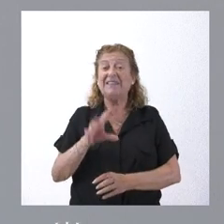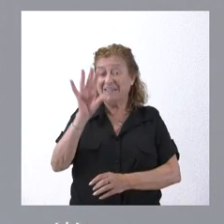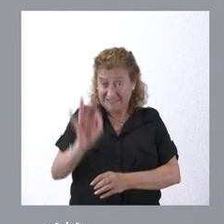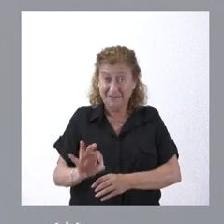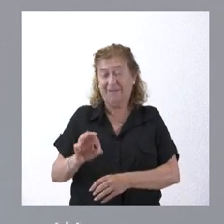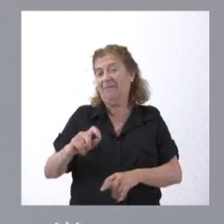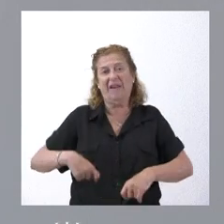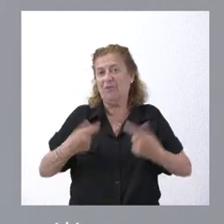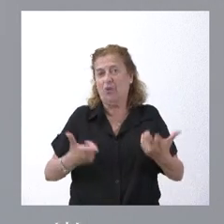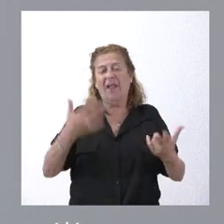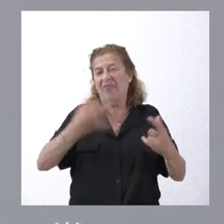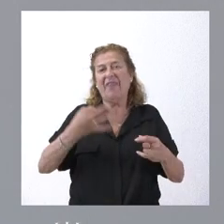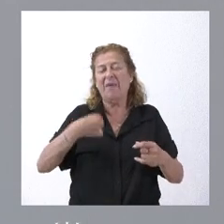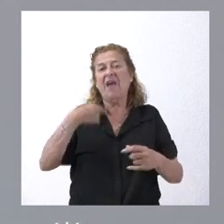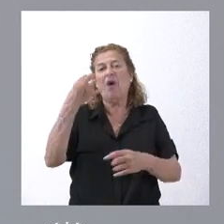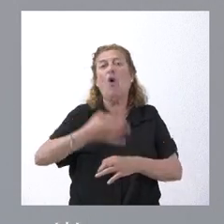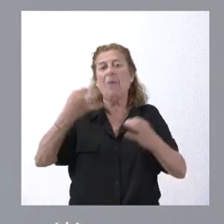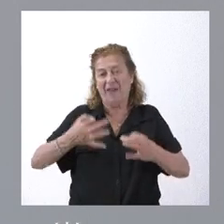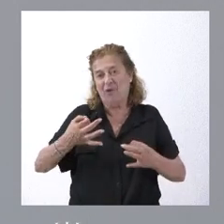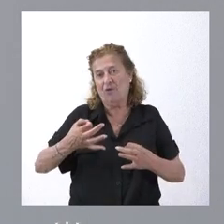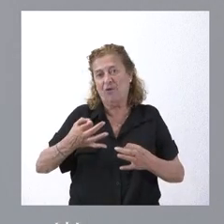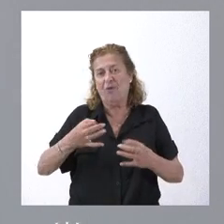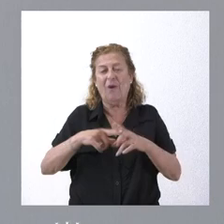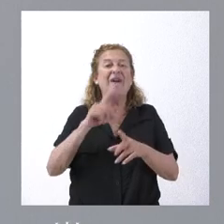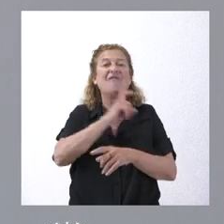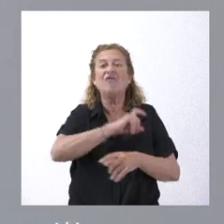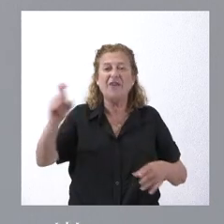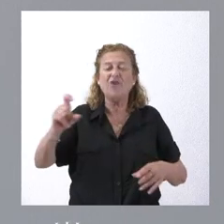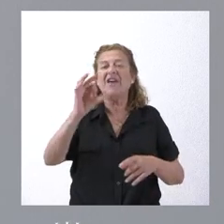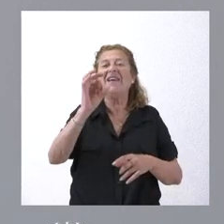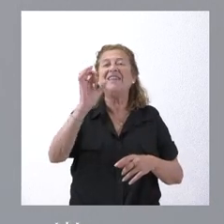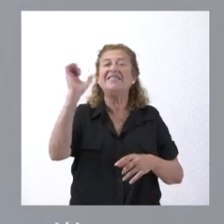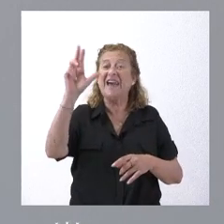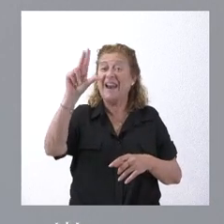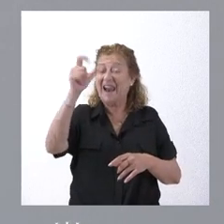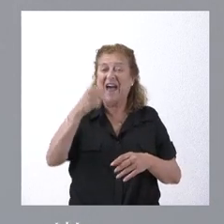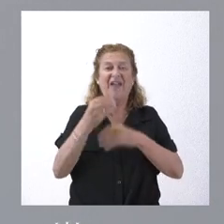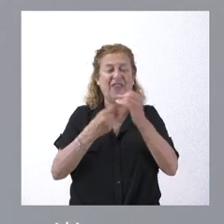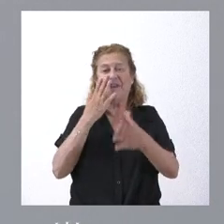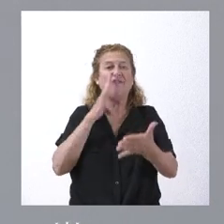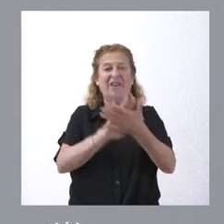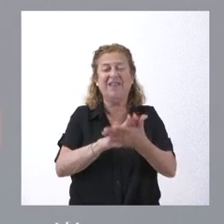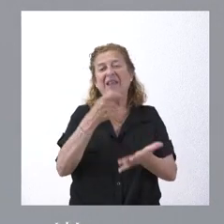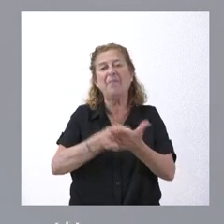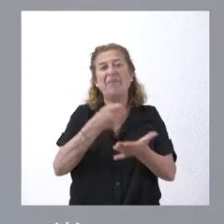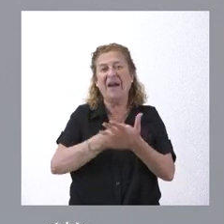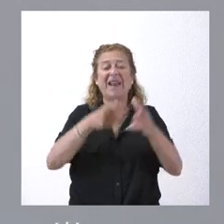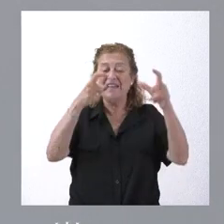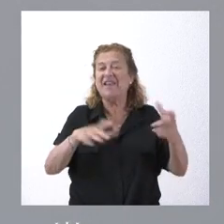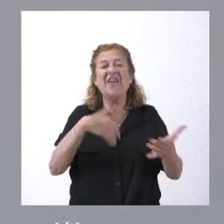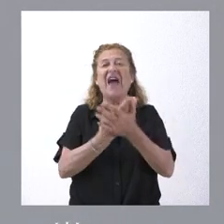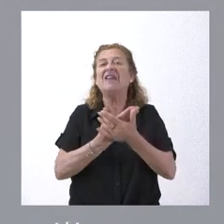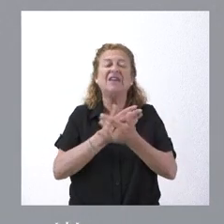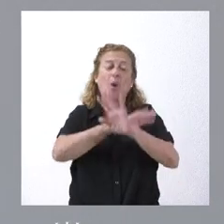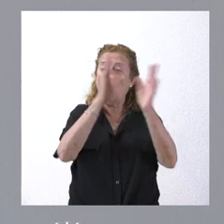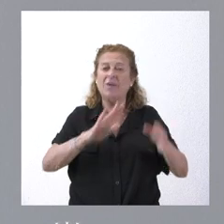es natural, tendríamos la obligación como Fundación SERLA de hacer frente al pago de la sede hasta el último día de